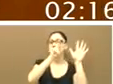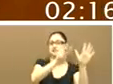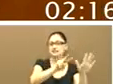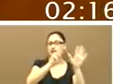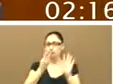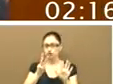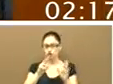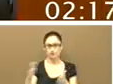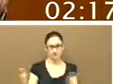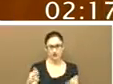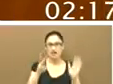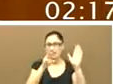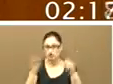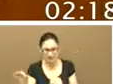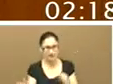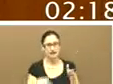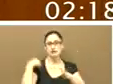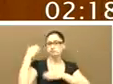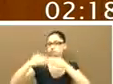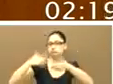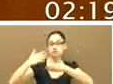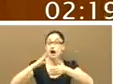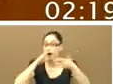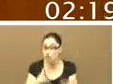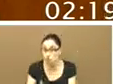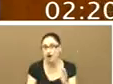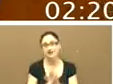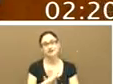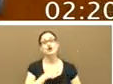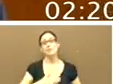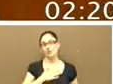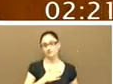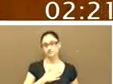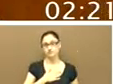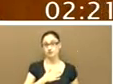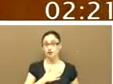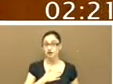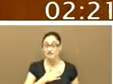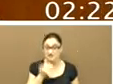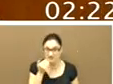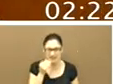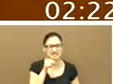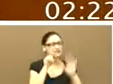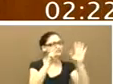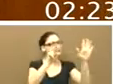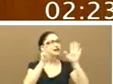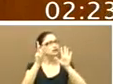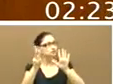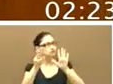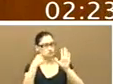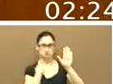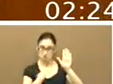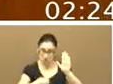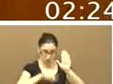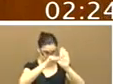en los 90 y en la actualidad. En el 78 no todo el mundo se sintió igual de cómodo con el título octavo de la Constitución.